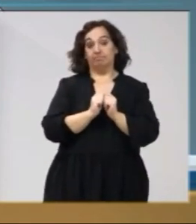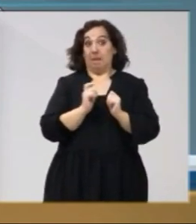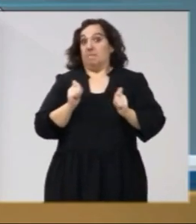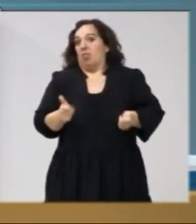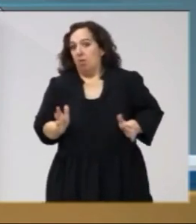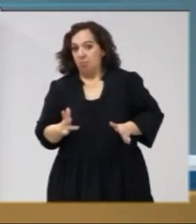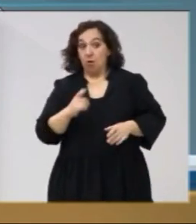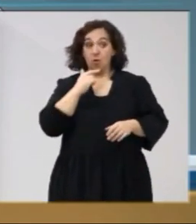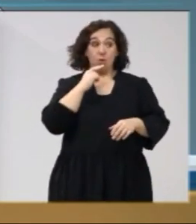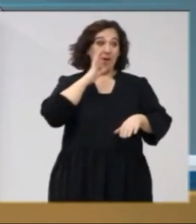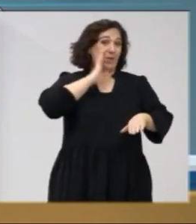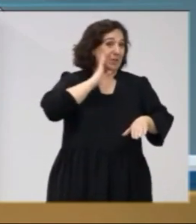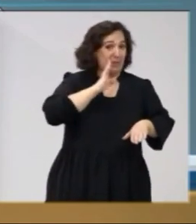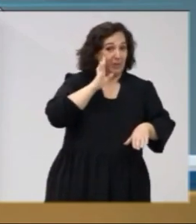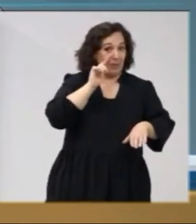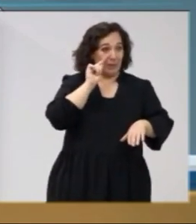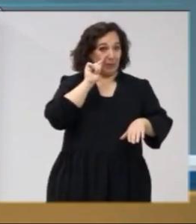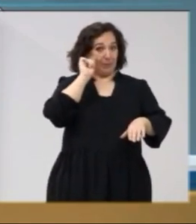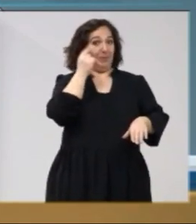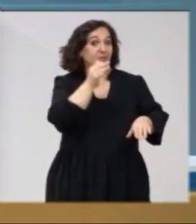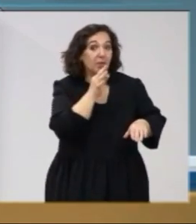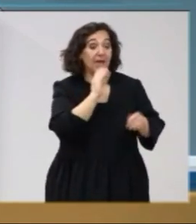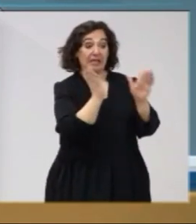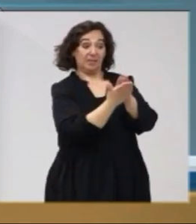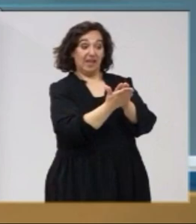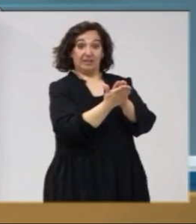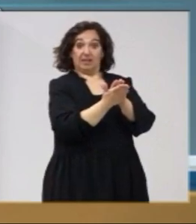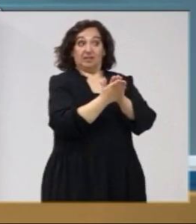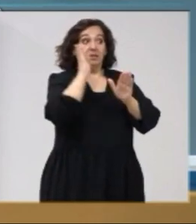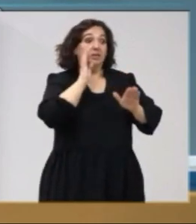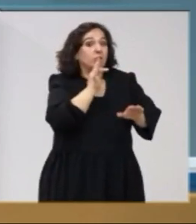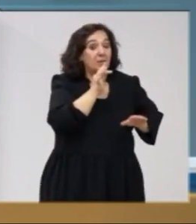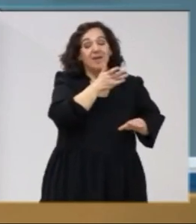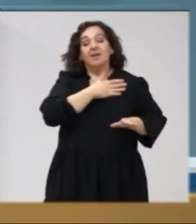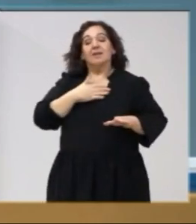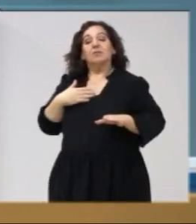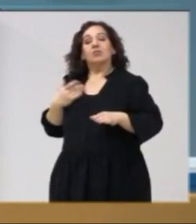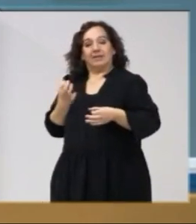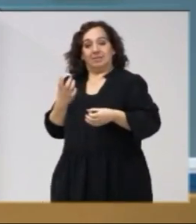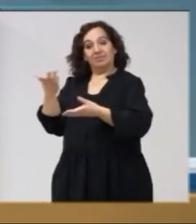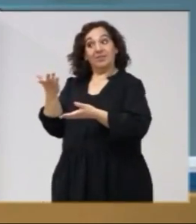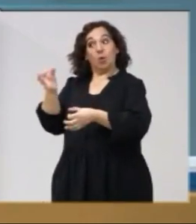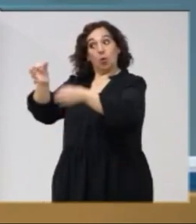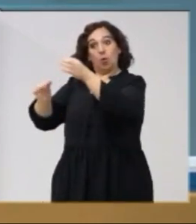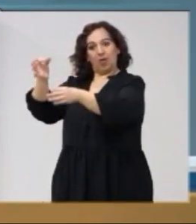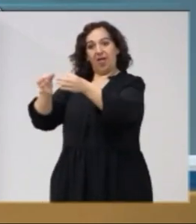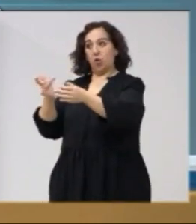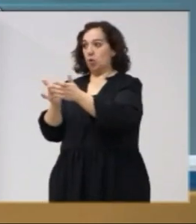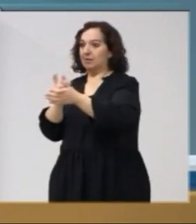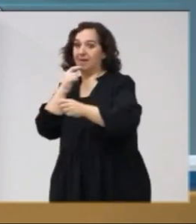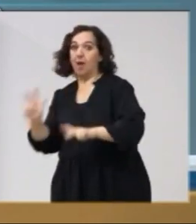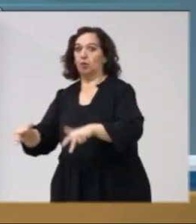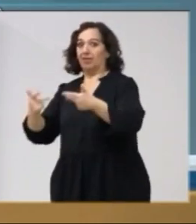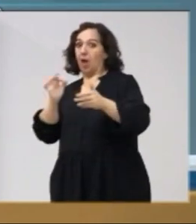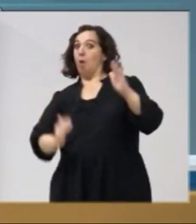de ilegalidad en esos expedientes, queremos que el juzgado nos paralice o